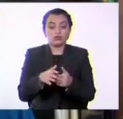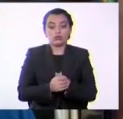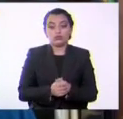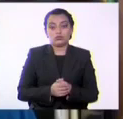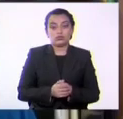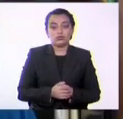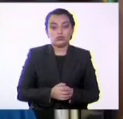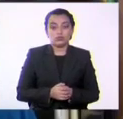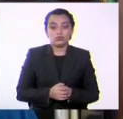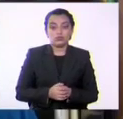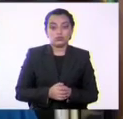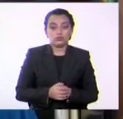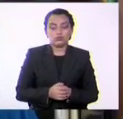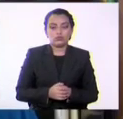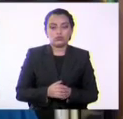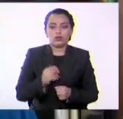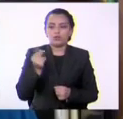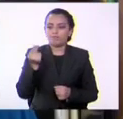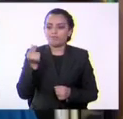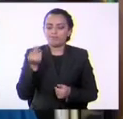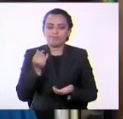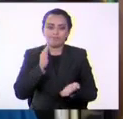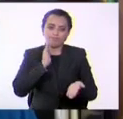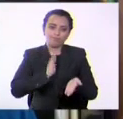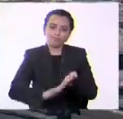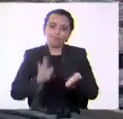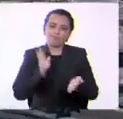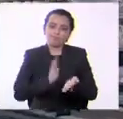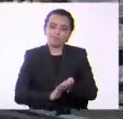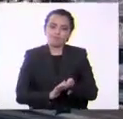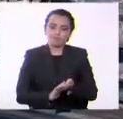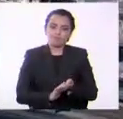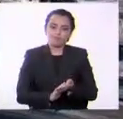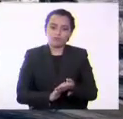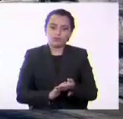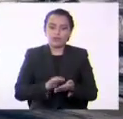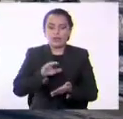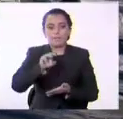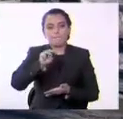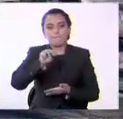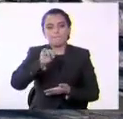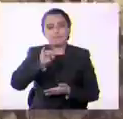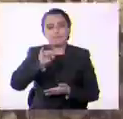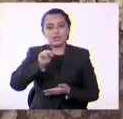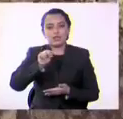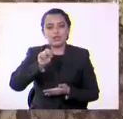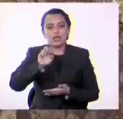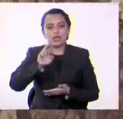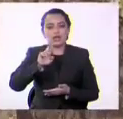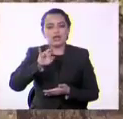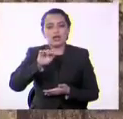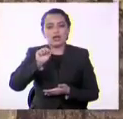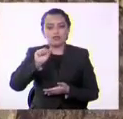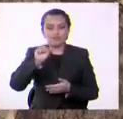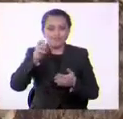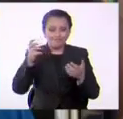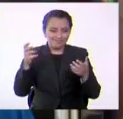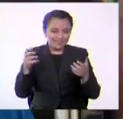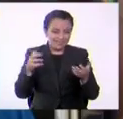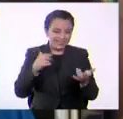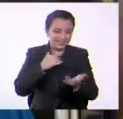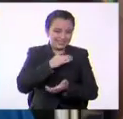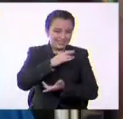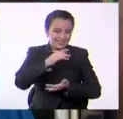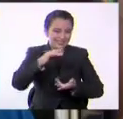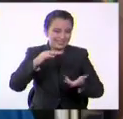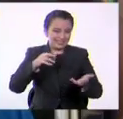la inversión de carácter minera, la minería extractivista, que tiene serios impactos en el medio ambiente. En